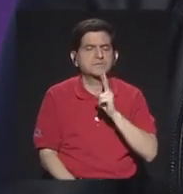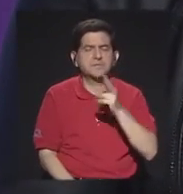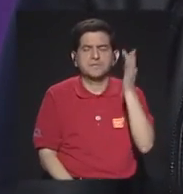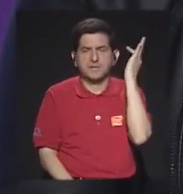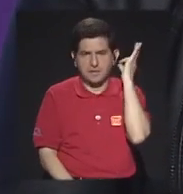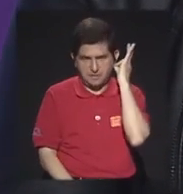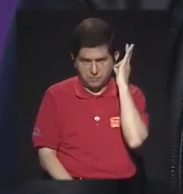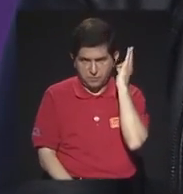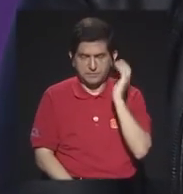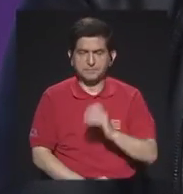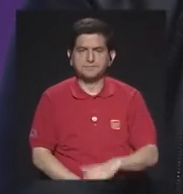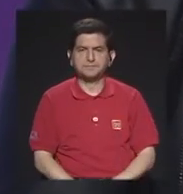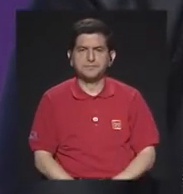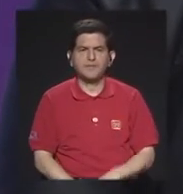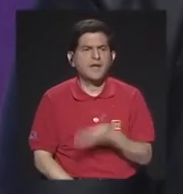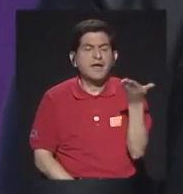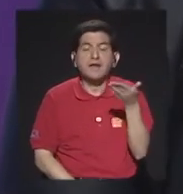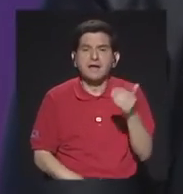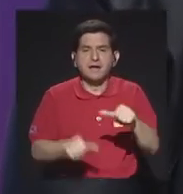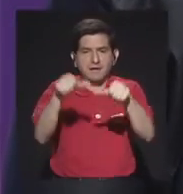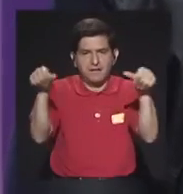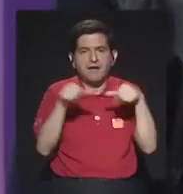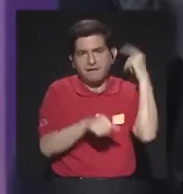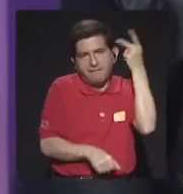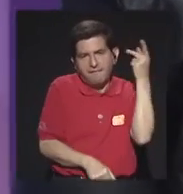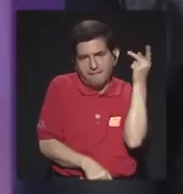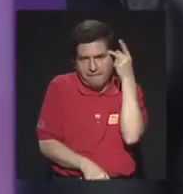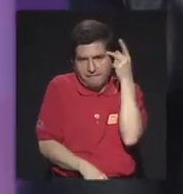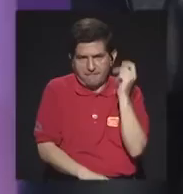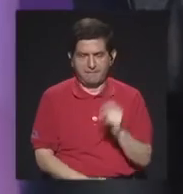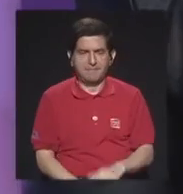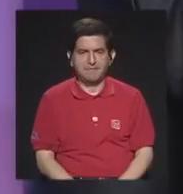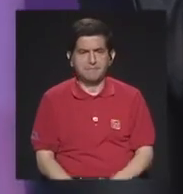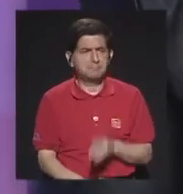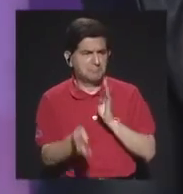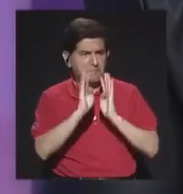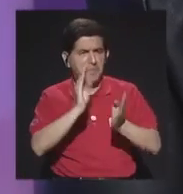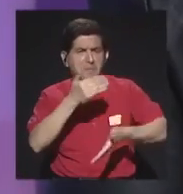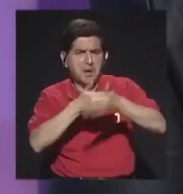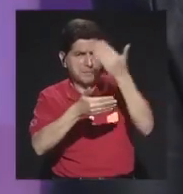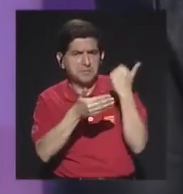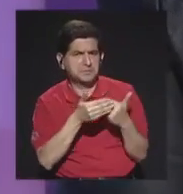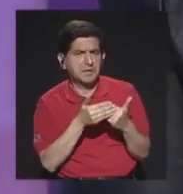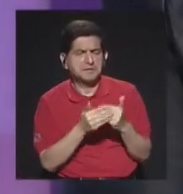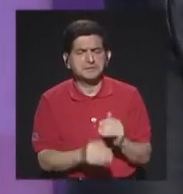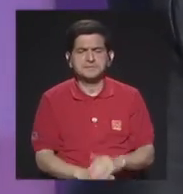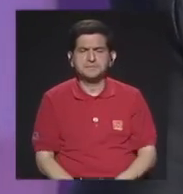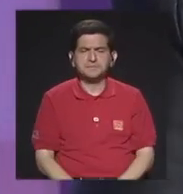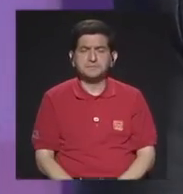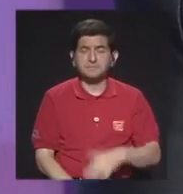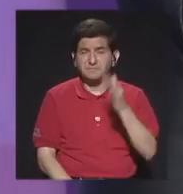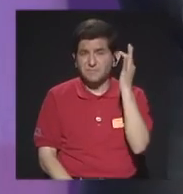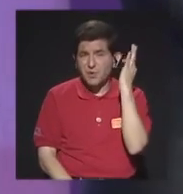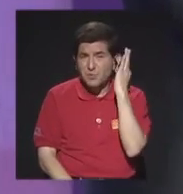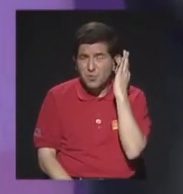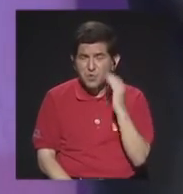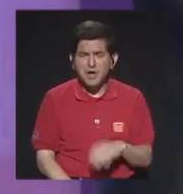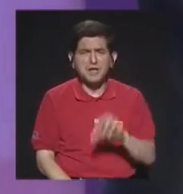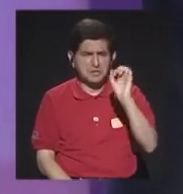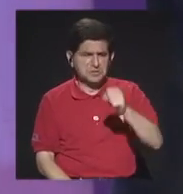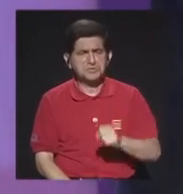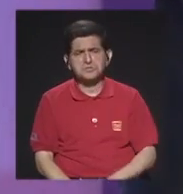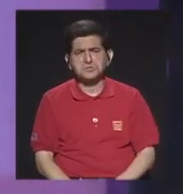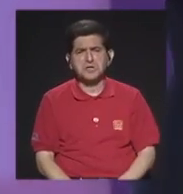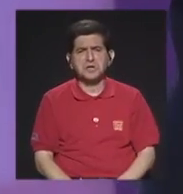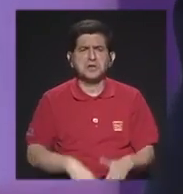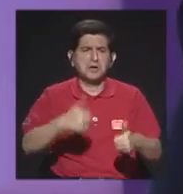mujeres en la parte política. Porque si bien es cierto, lo conversábamos anteriormente, las mujeres somos postuladas,